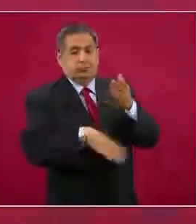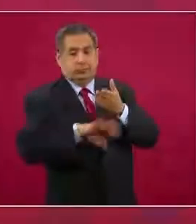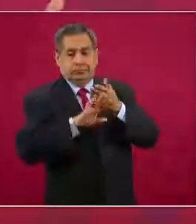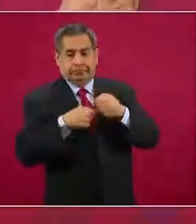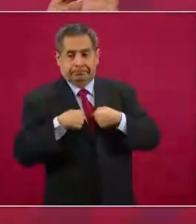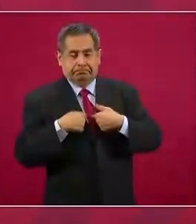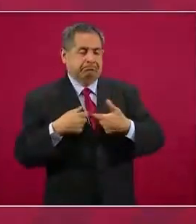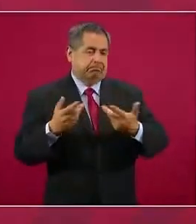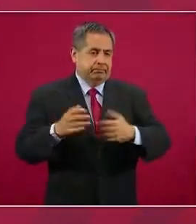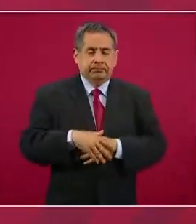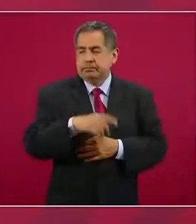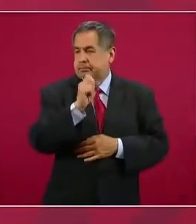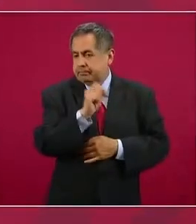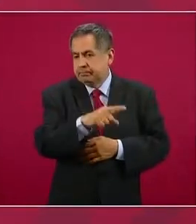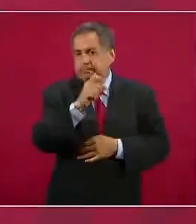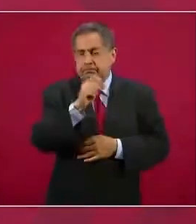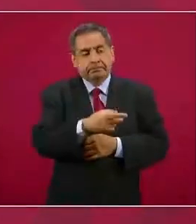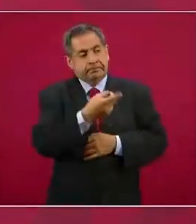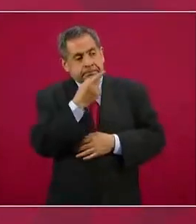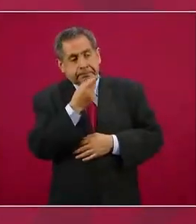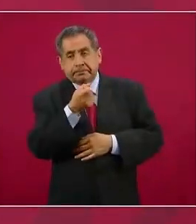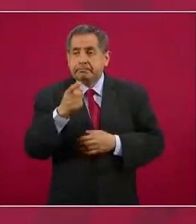diciendo lo mismo.